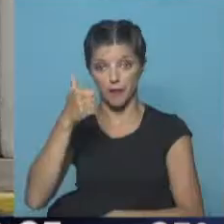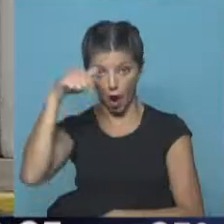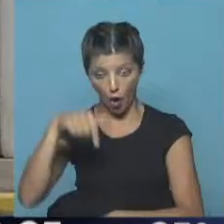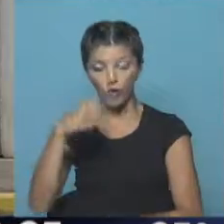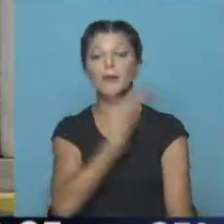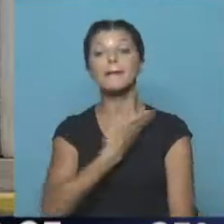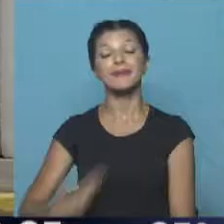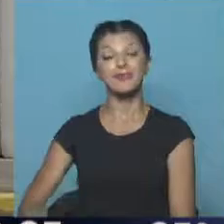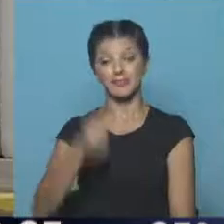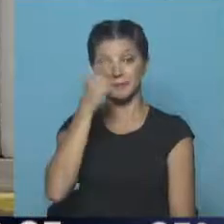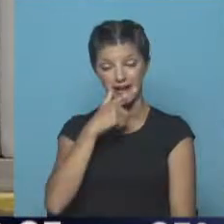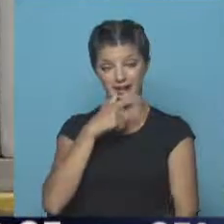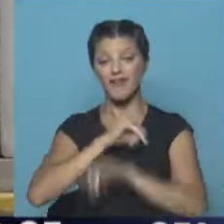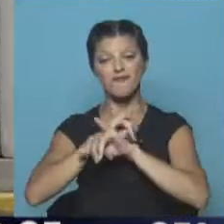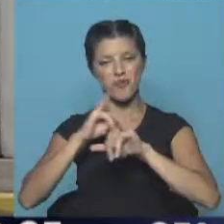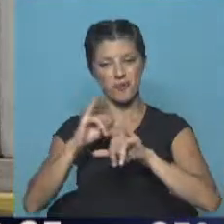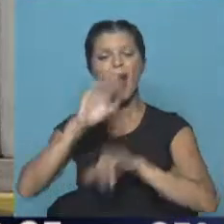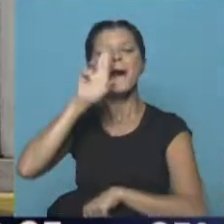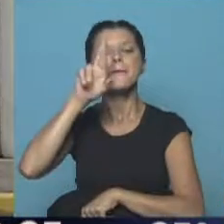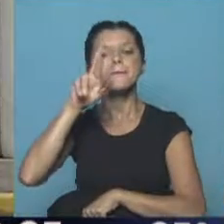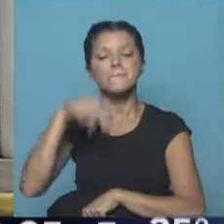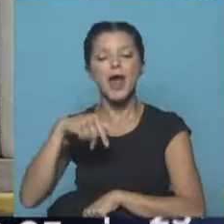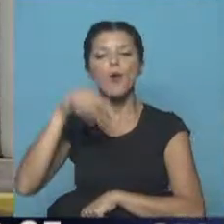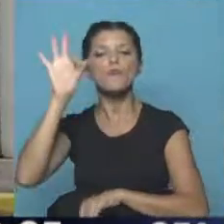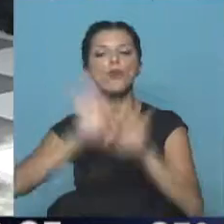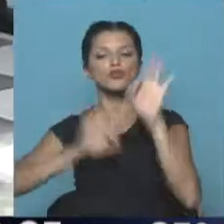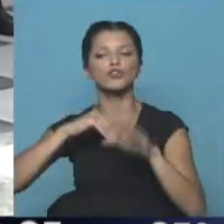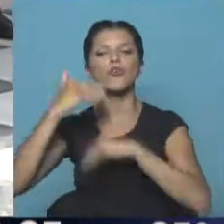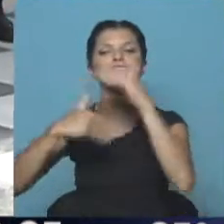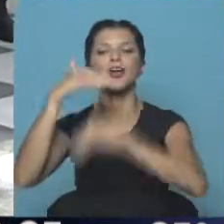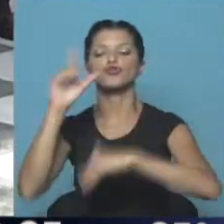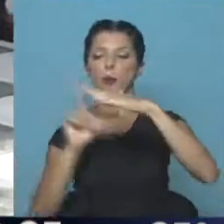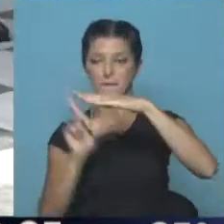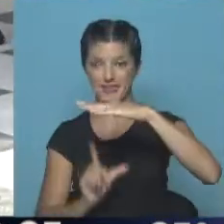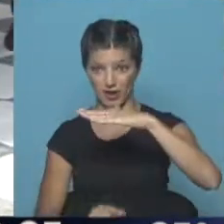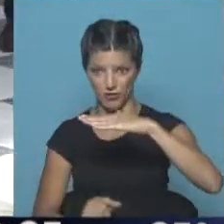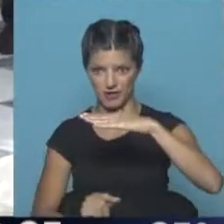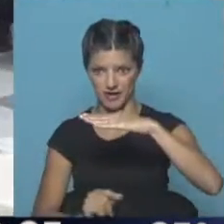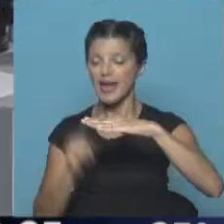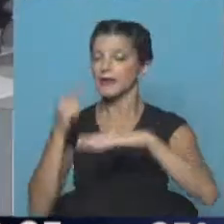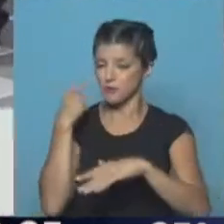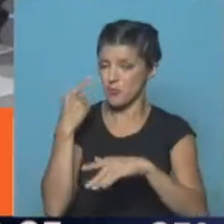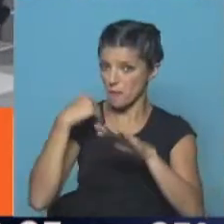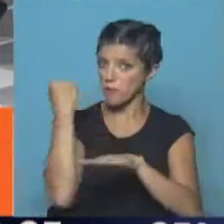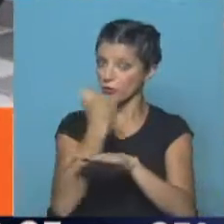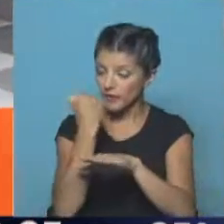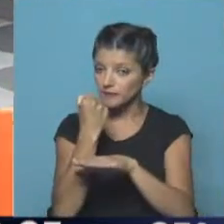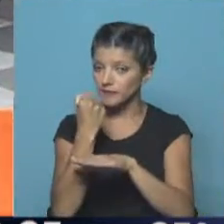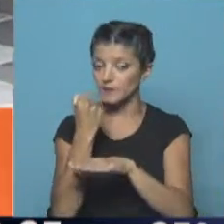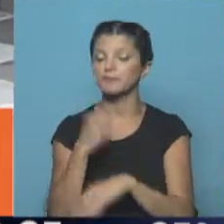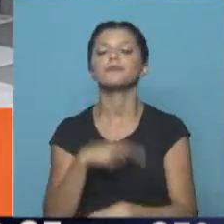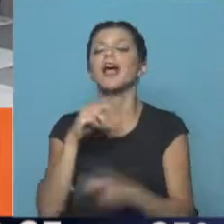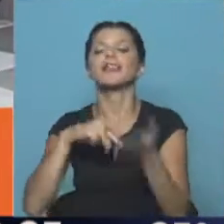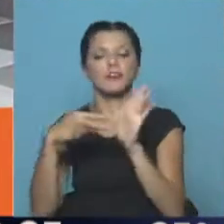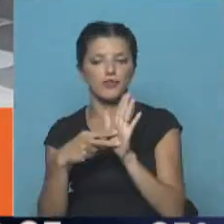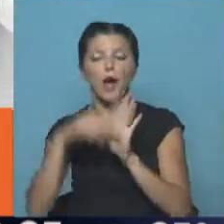Macri anunció el programa para el desarrollo de la Patagonia, declarado como prioritario, que va a incluir programas de